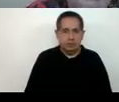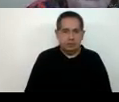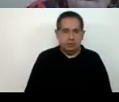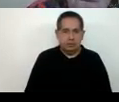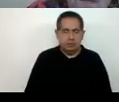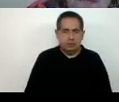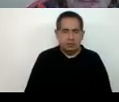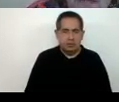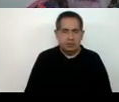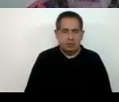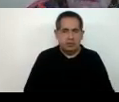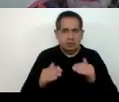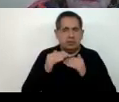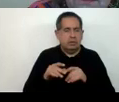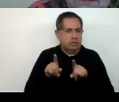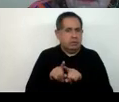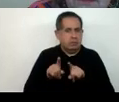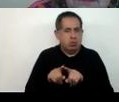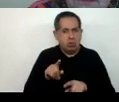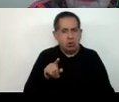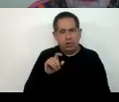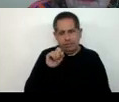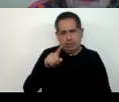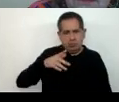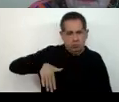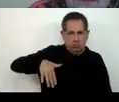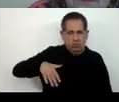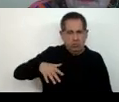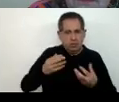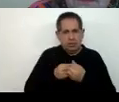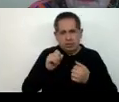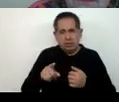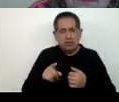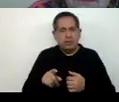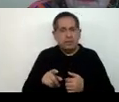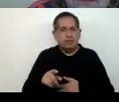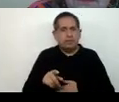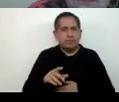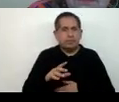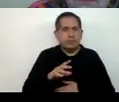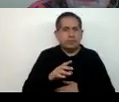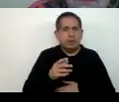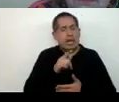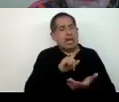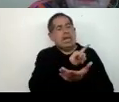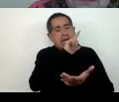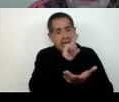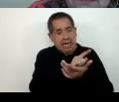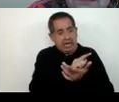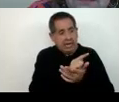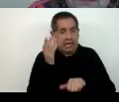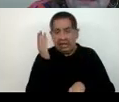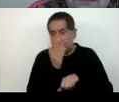La siguiente tiene relación con una que ya te hicieron previamente y dice, ¿hay consecuencias legales para los padres